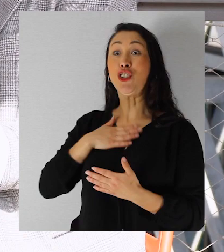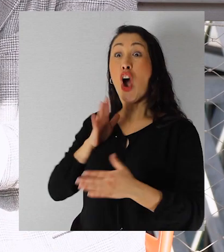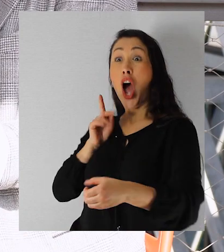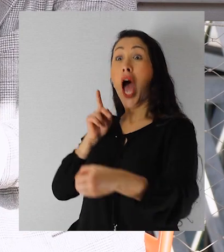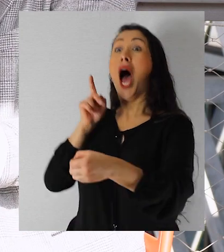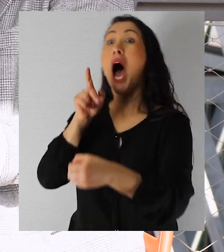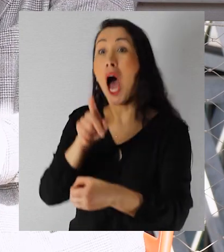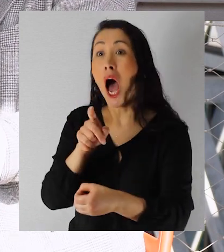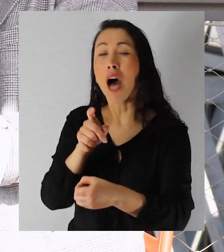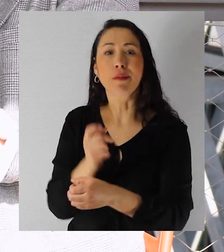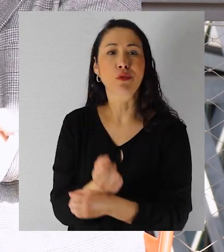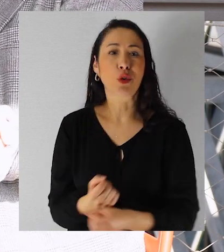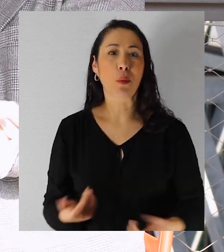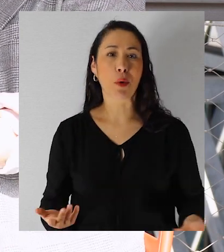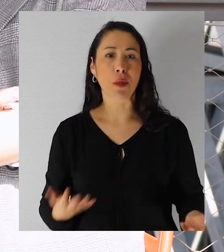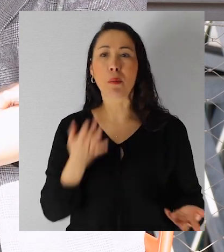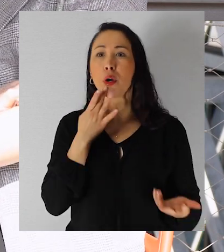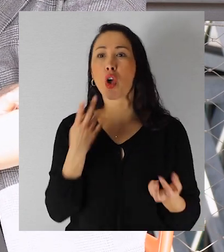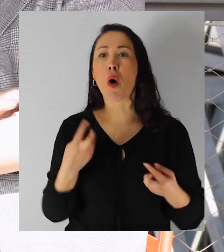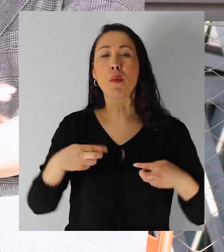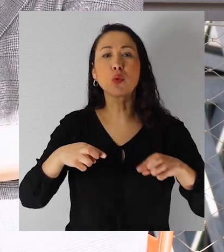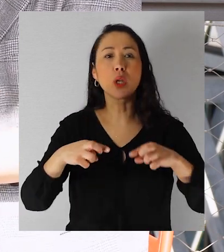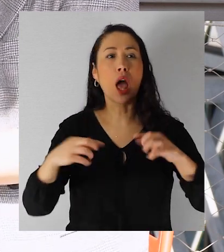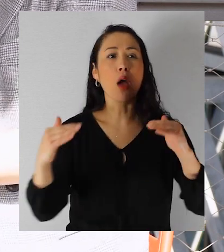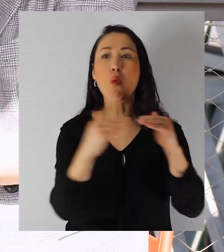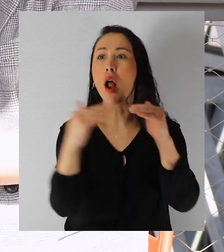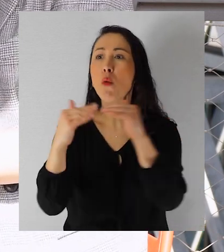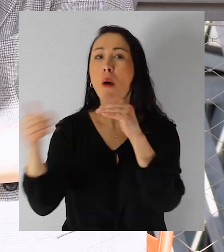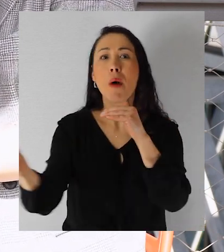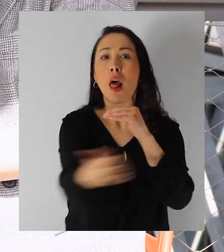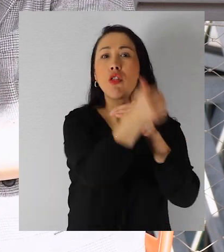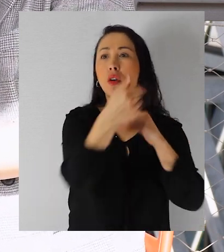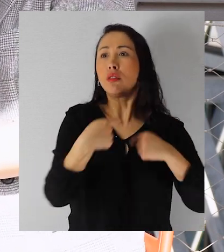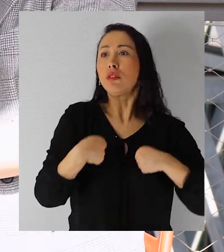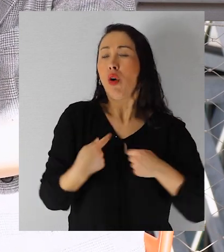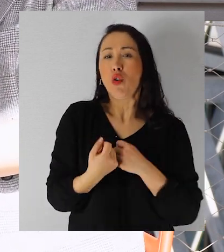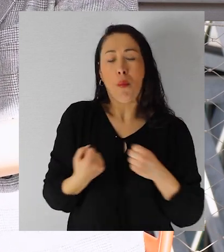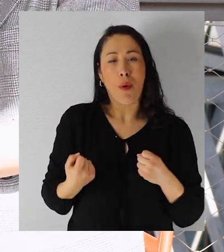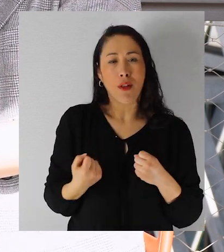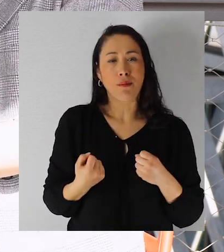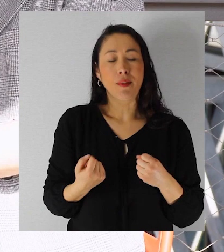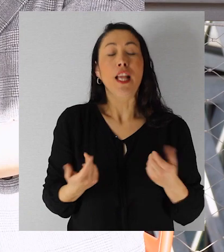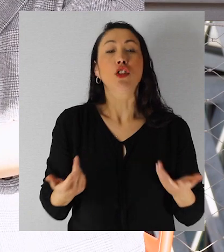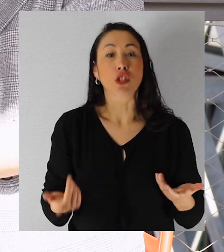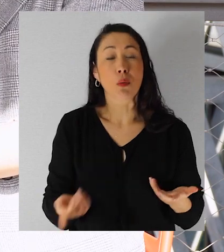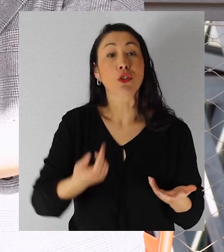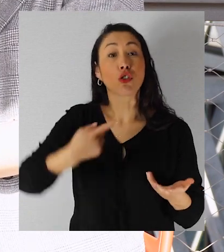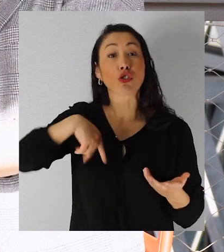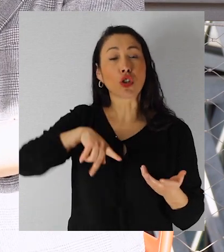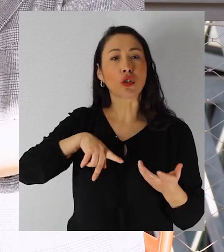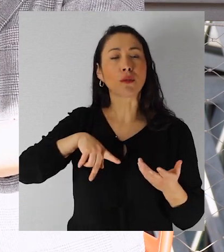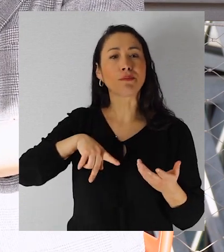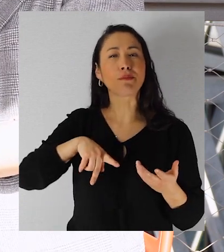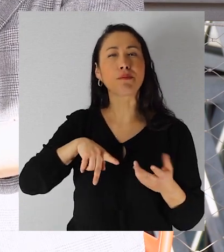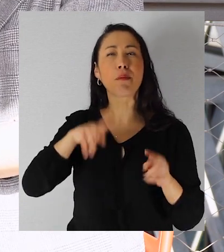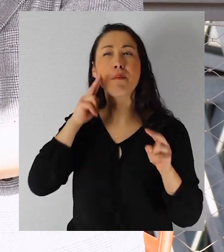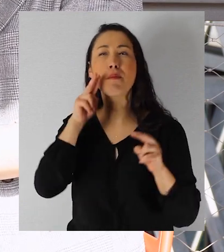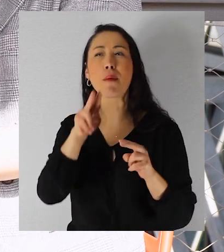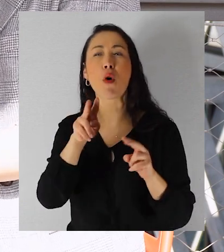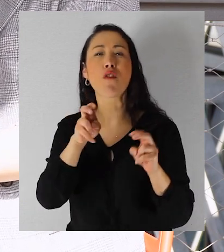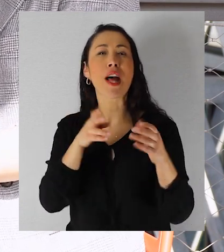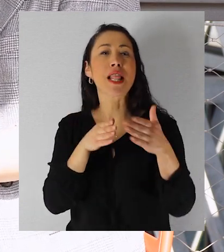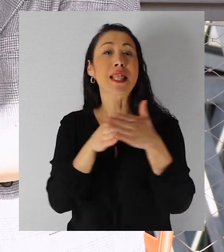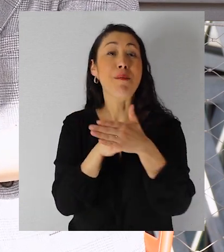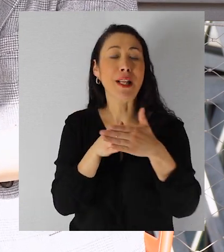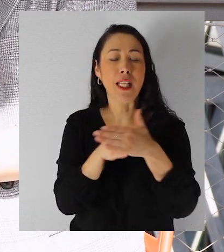su participación en la igualdad de condiciones que el resto de las personas. Entonces, cuando hablamos de barrera, hablamos de esta